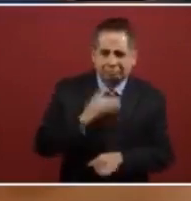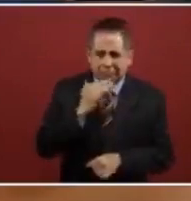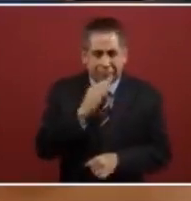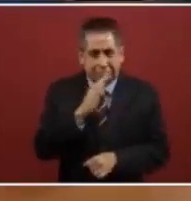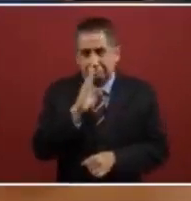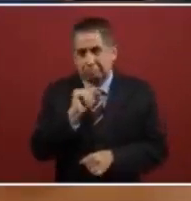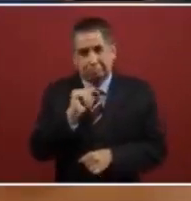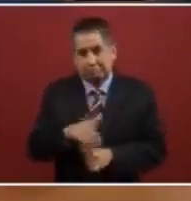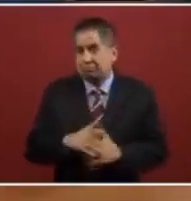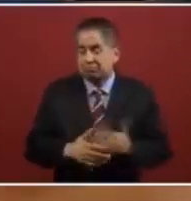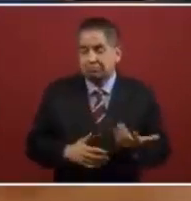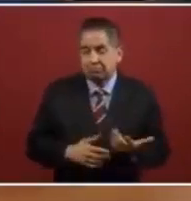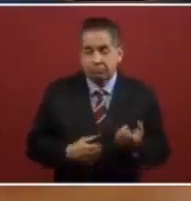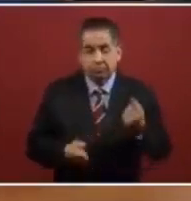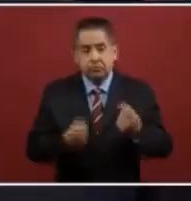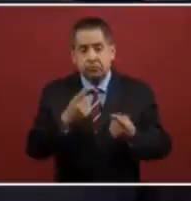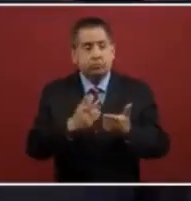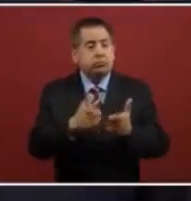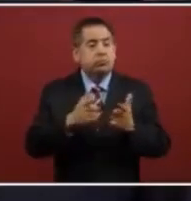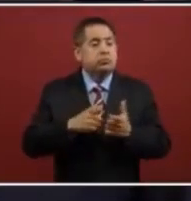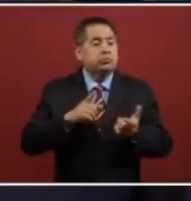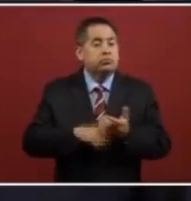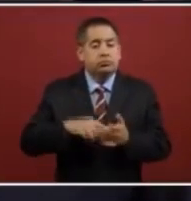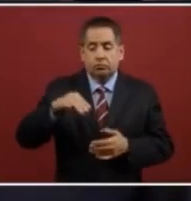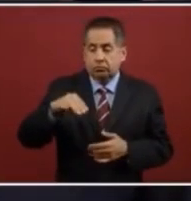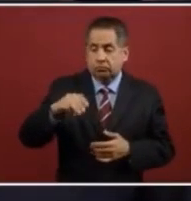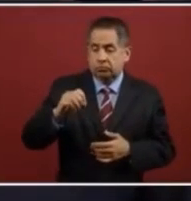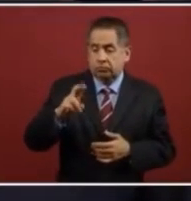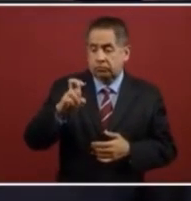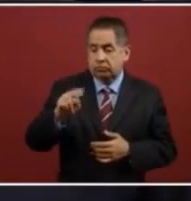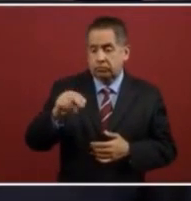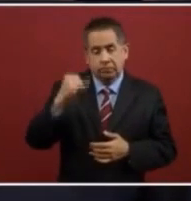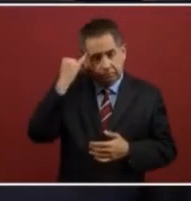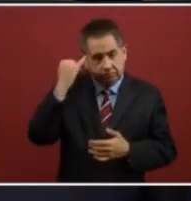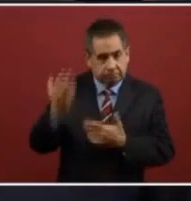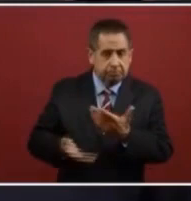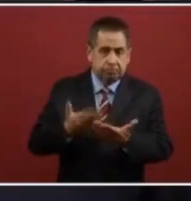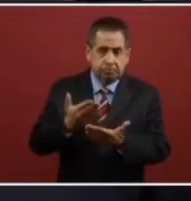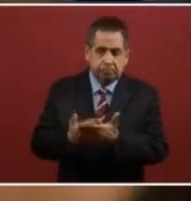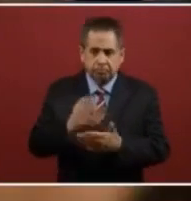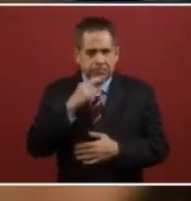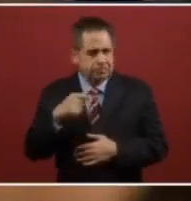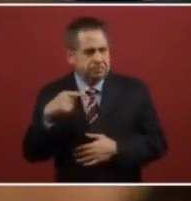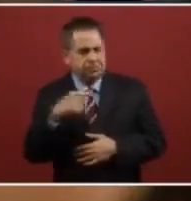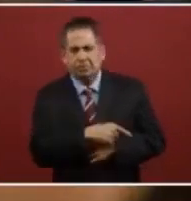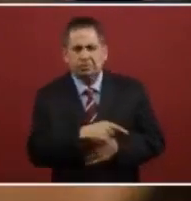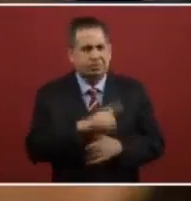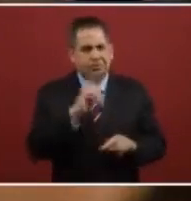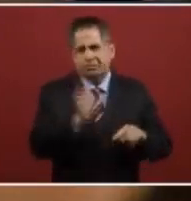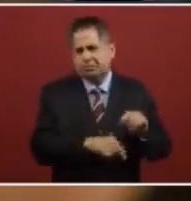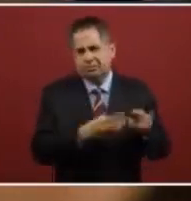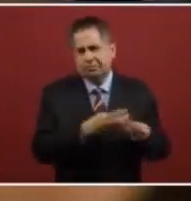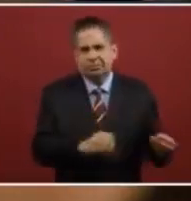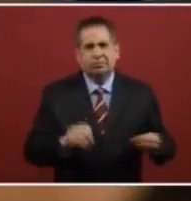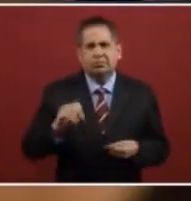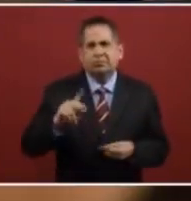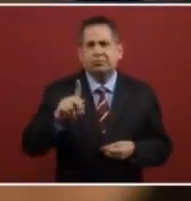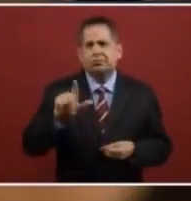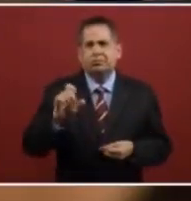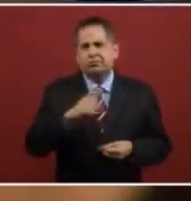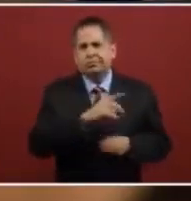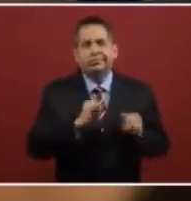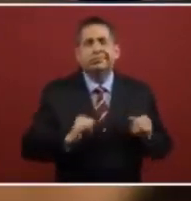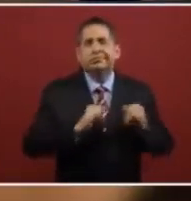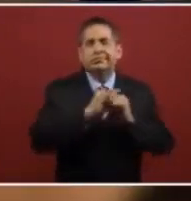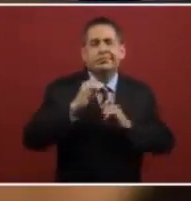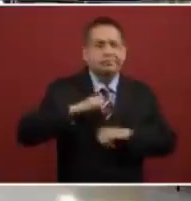illegal contracts legisladores or de using Morena influence. que han propuesto la desaparición de estos OPLES porque, bueno, pues no van acorde